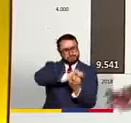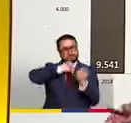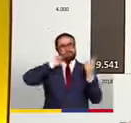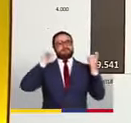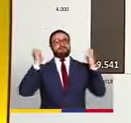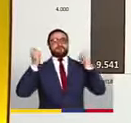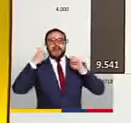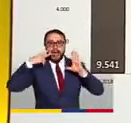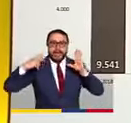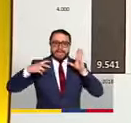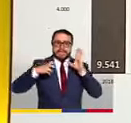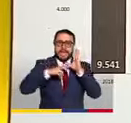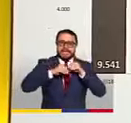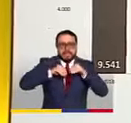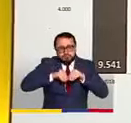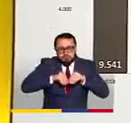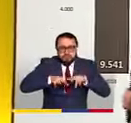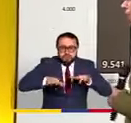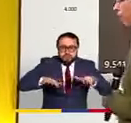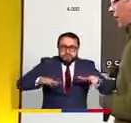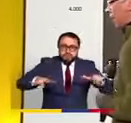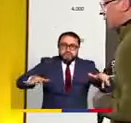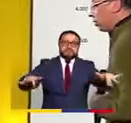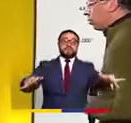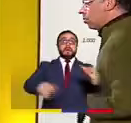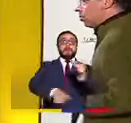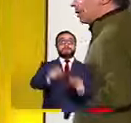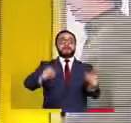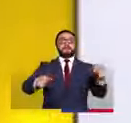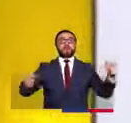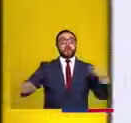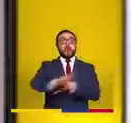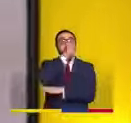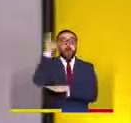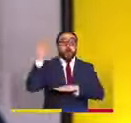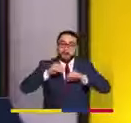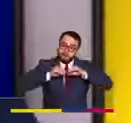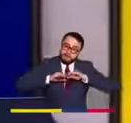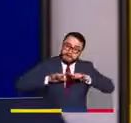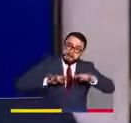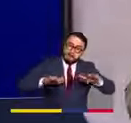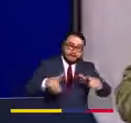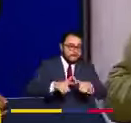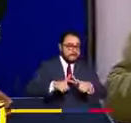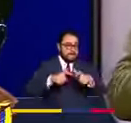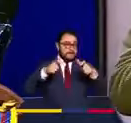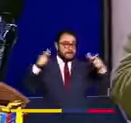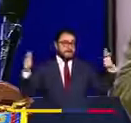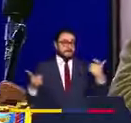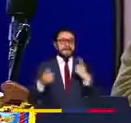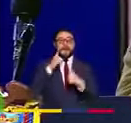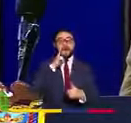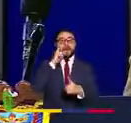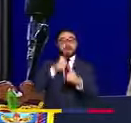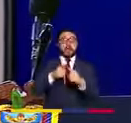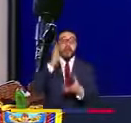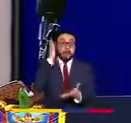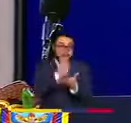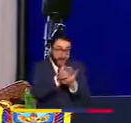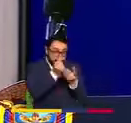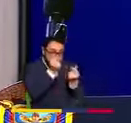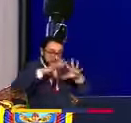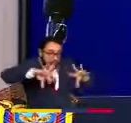esa ciencia cada vez más avanzada en la población colombiana y evitar que se roben el